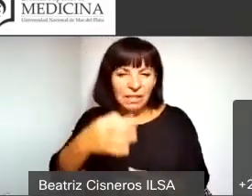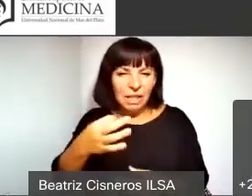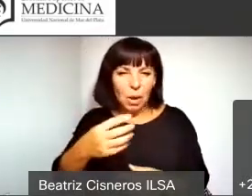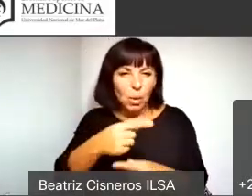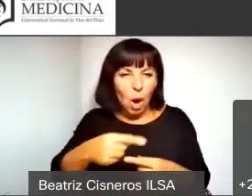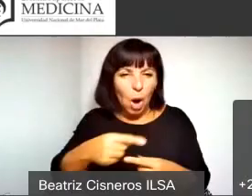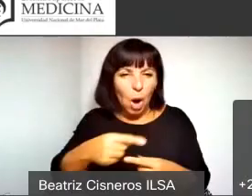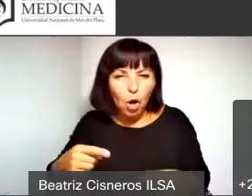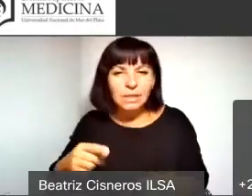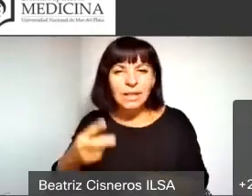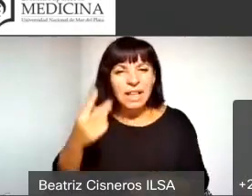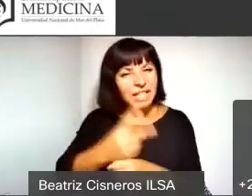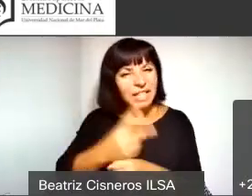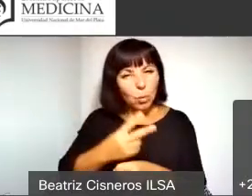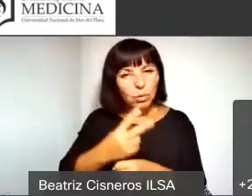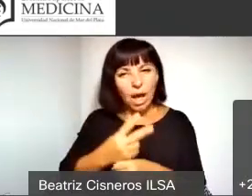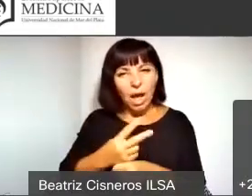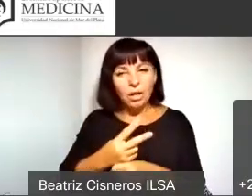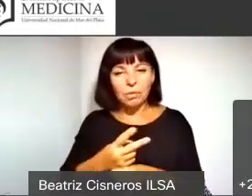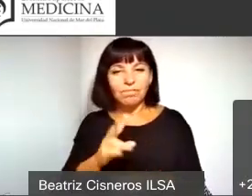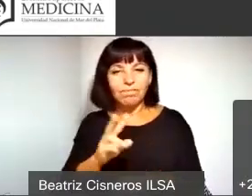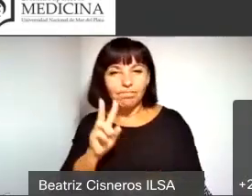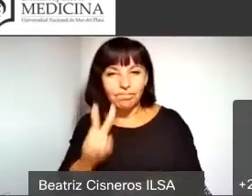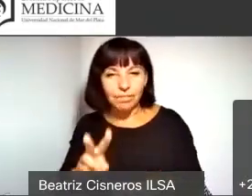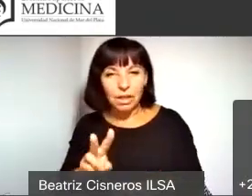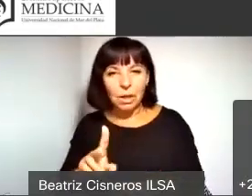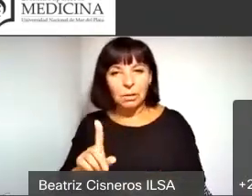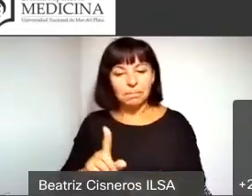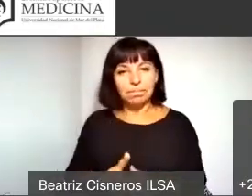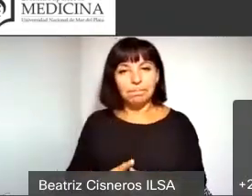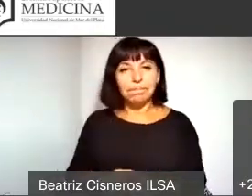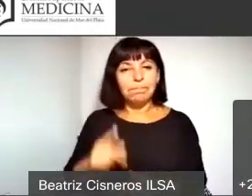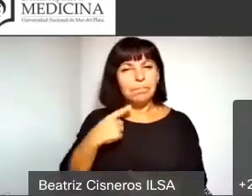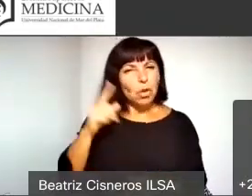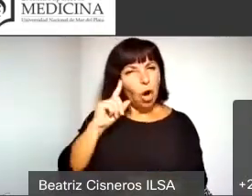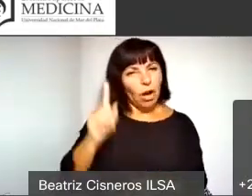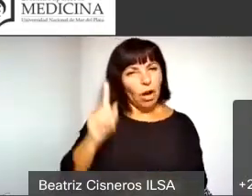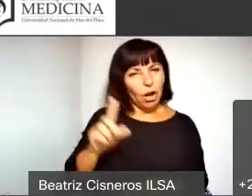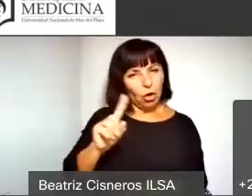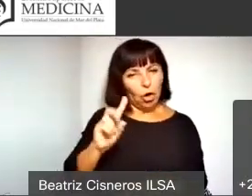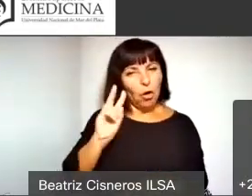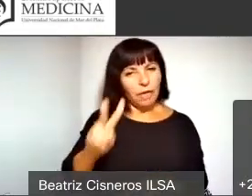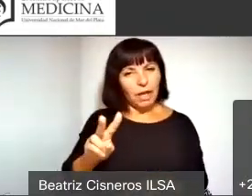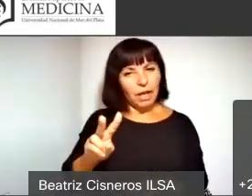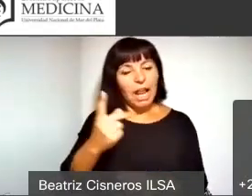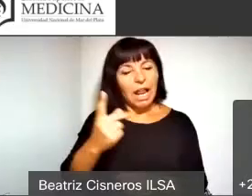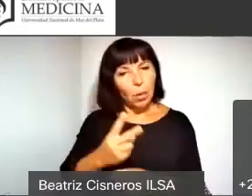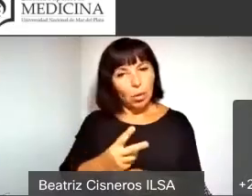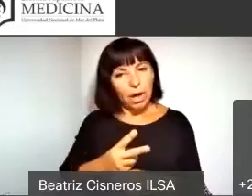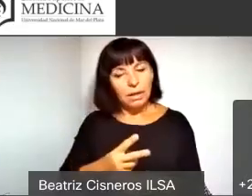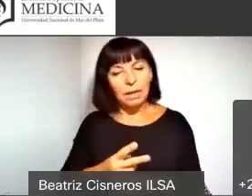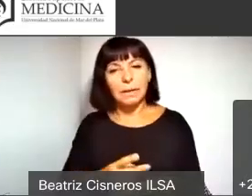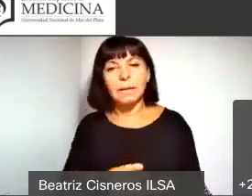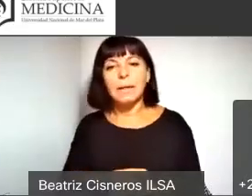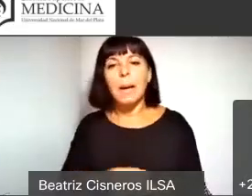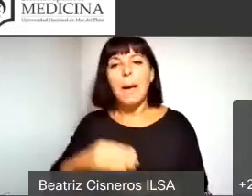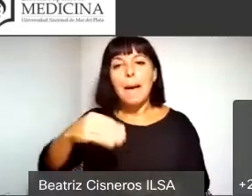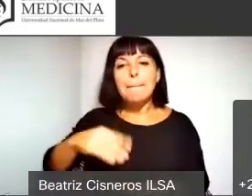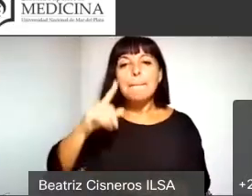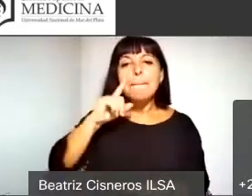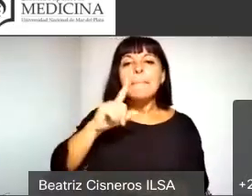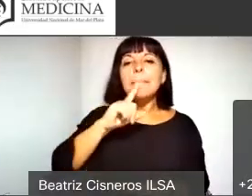secundario las vieron. No les creo si me dicen que no lo hicieron, que no lo vieron. Esta teoría da cuenta del origen de la mitocondria y de